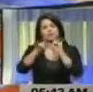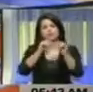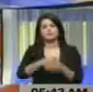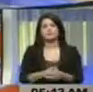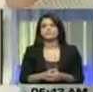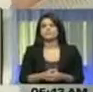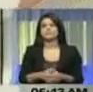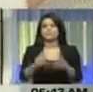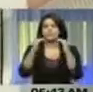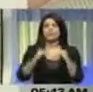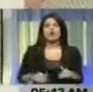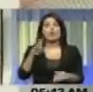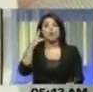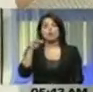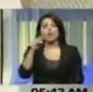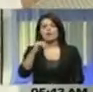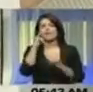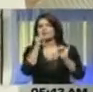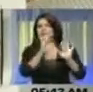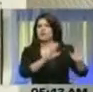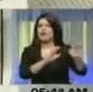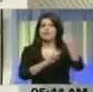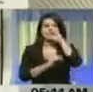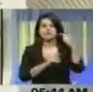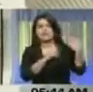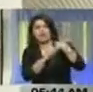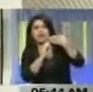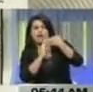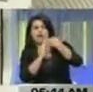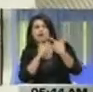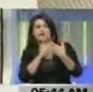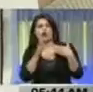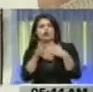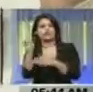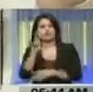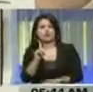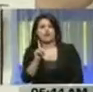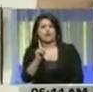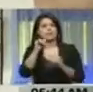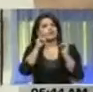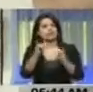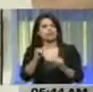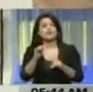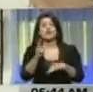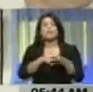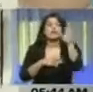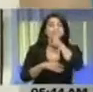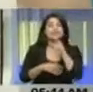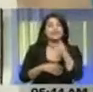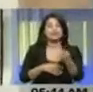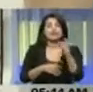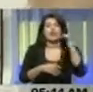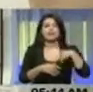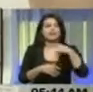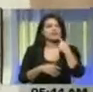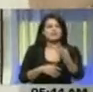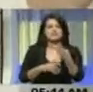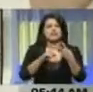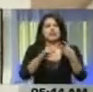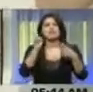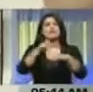denuncia presión de Brasil contra Venezuela en el marco del mercado común del sur, porque ahora que ha dicho Brasil, que ha dicho Argentina, que ha dicho la